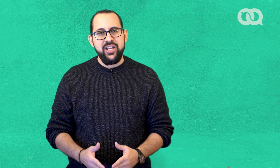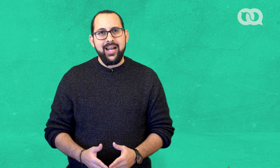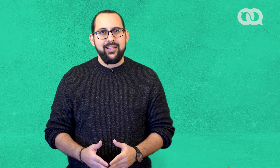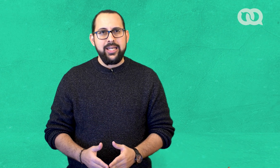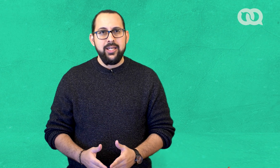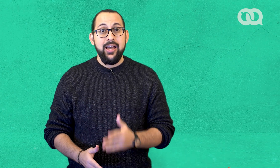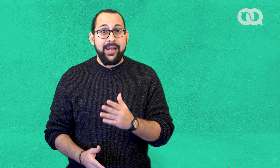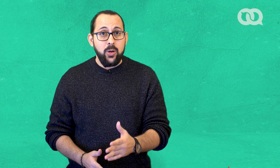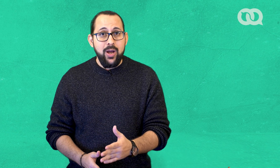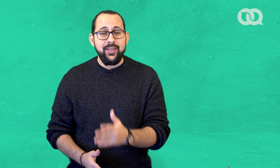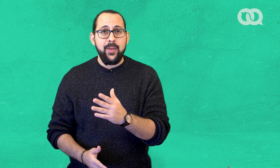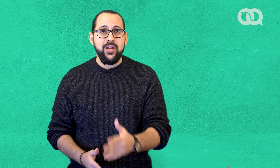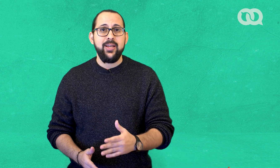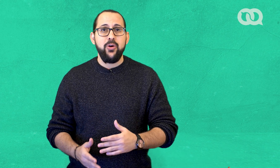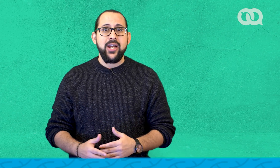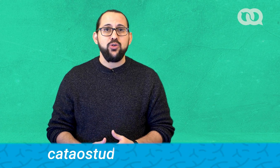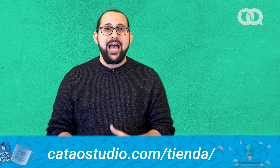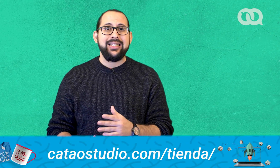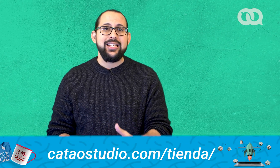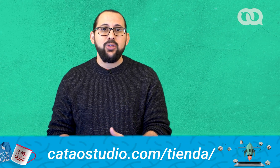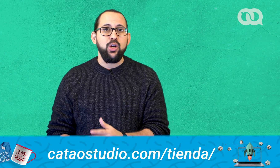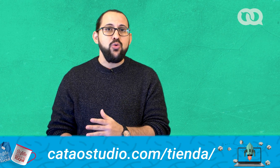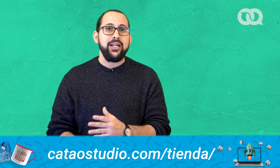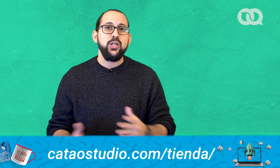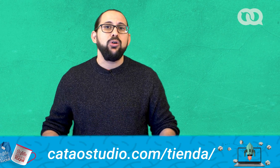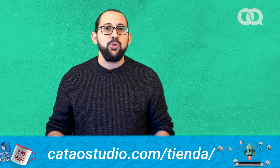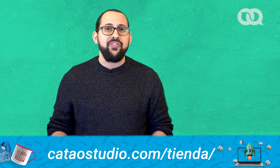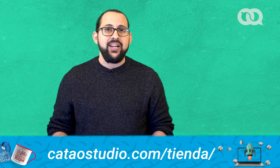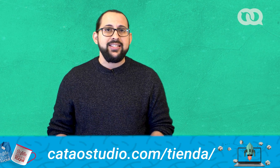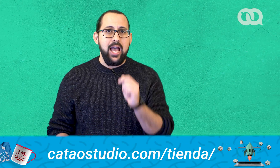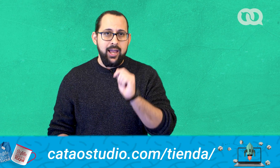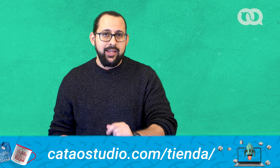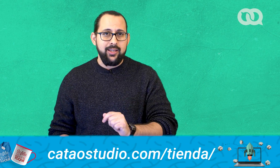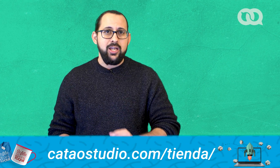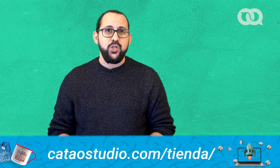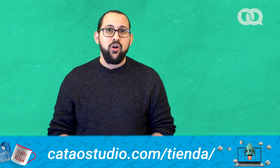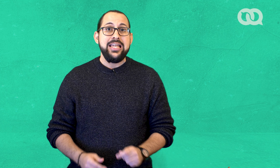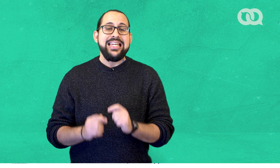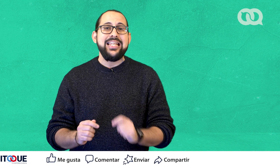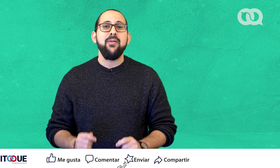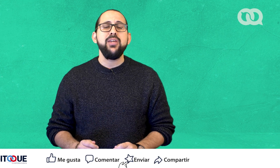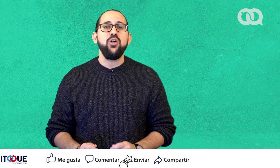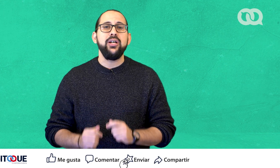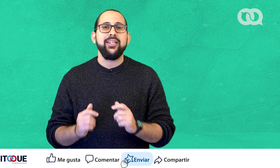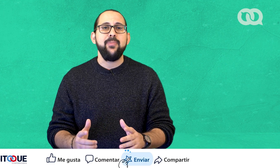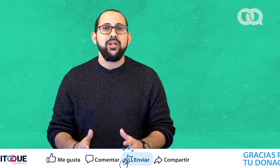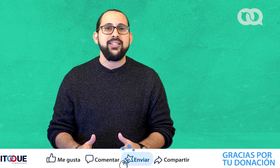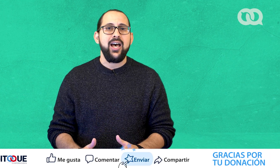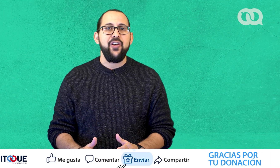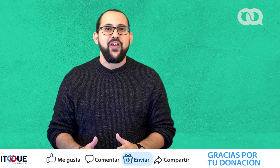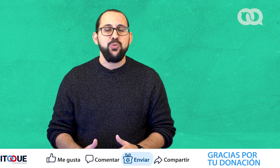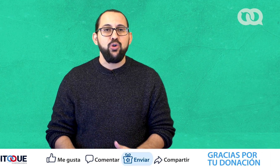Gracias por llegar hasta aquí. Recuerda que puedes apoyarnos adquiriendo algún artículo de tu preferencia en esta dirección y también con